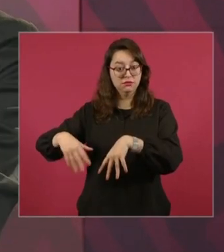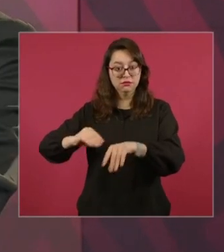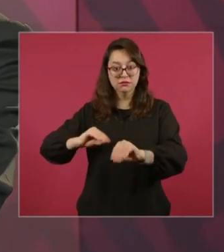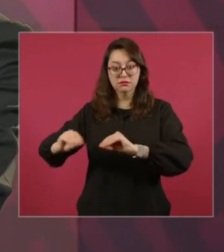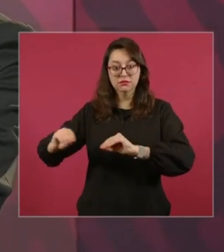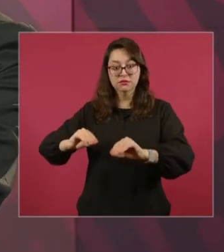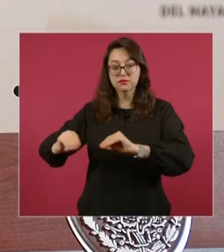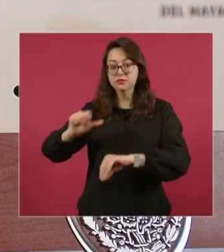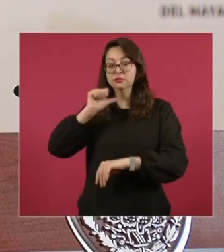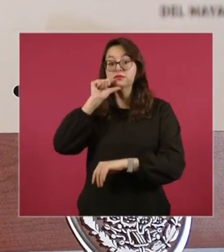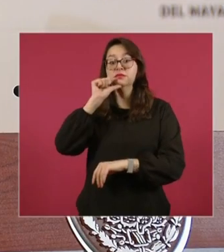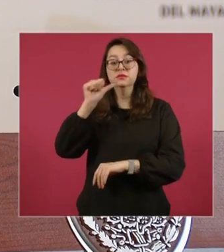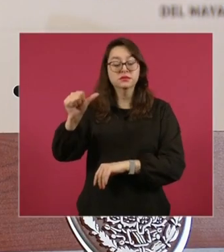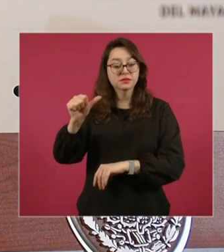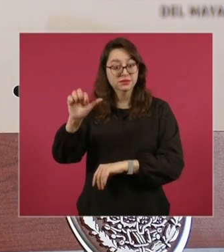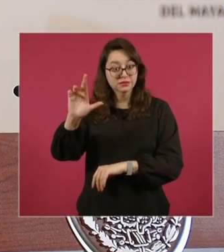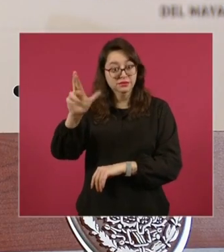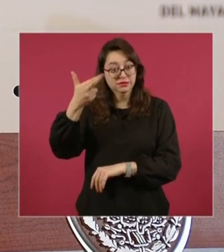ese escándalo de